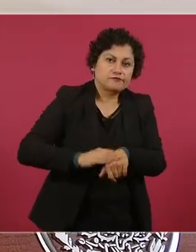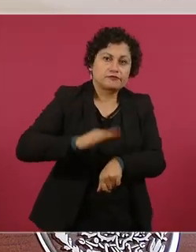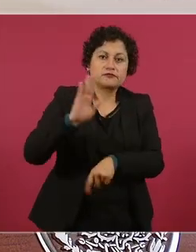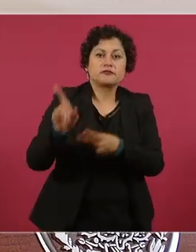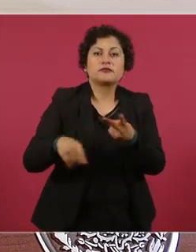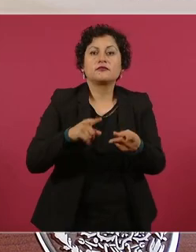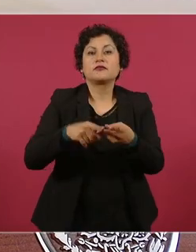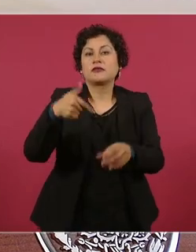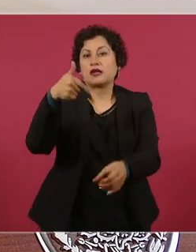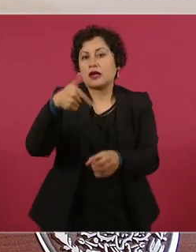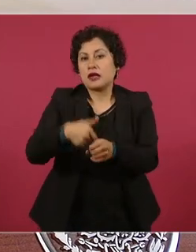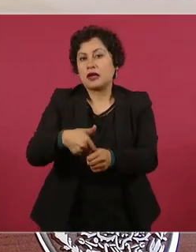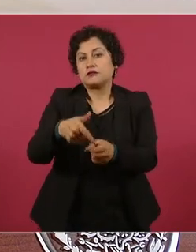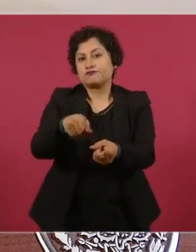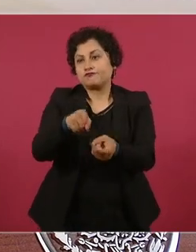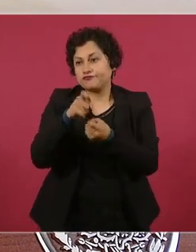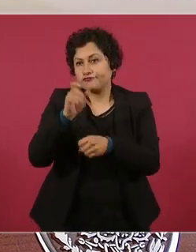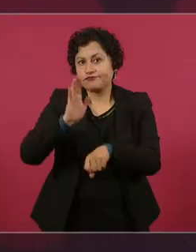aumento de deuda.